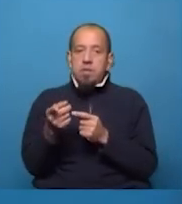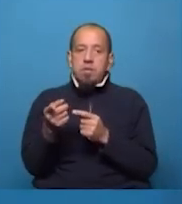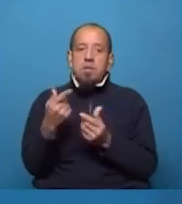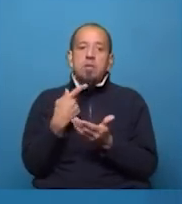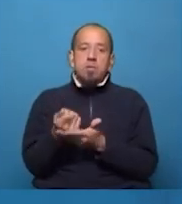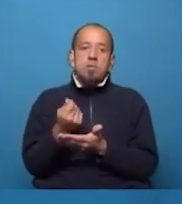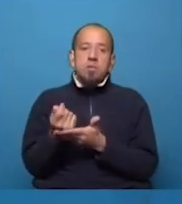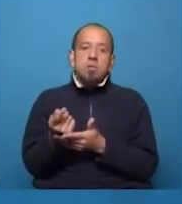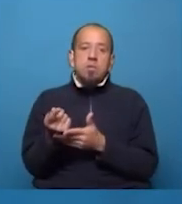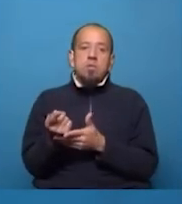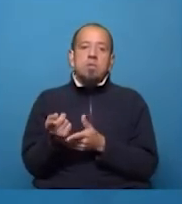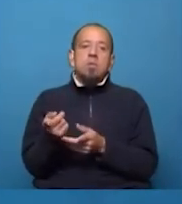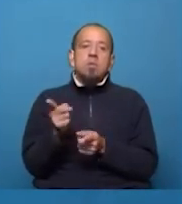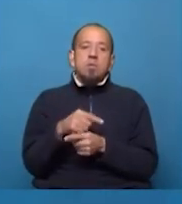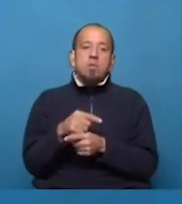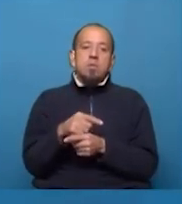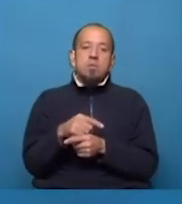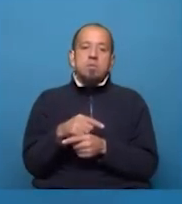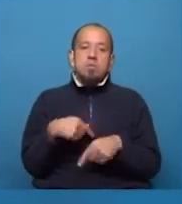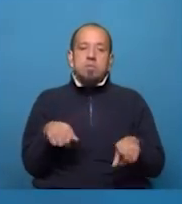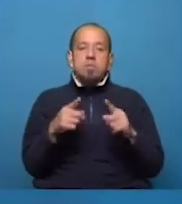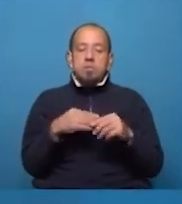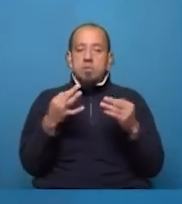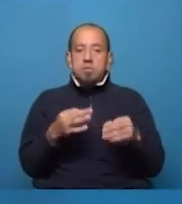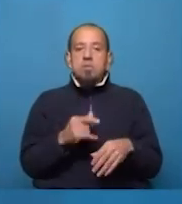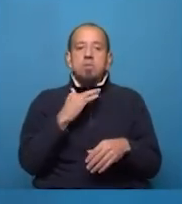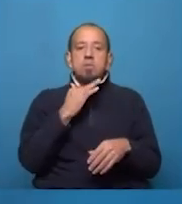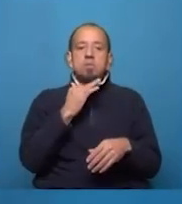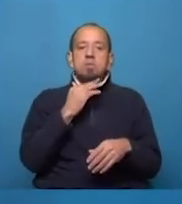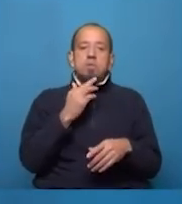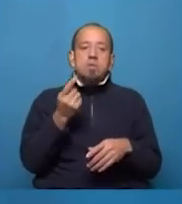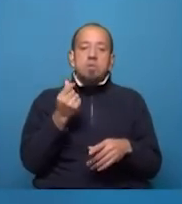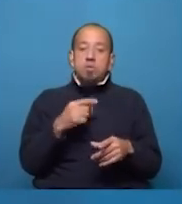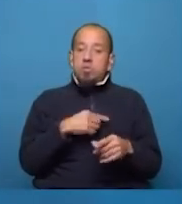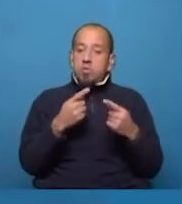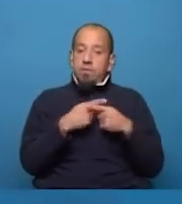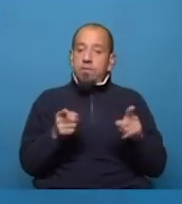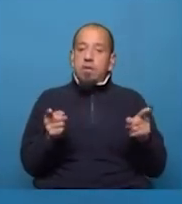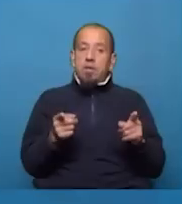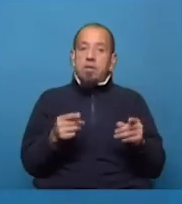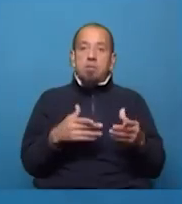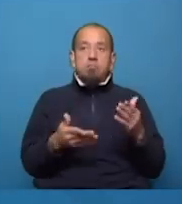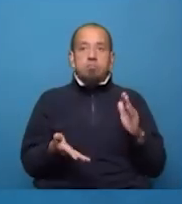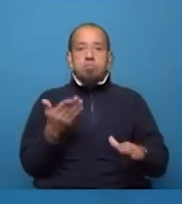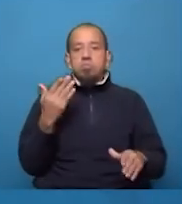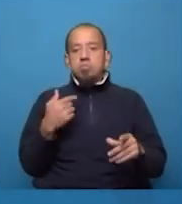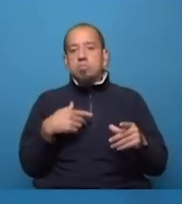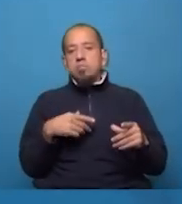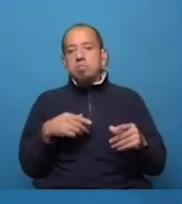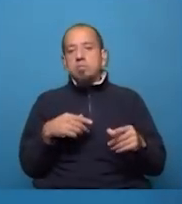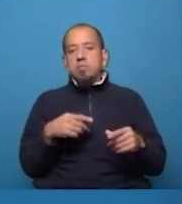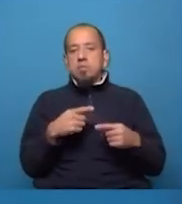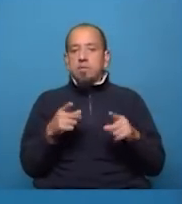astan y viven bien con las operaciones en serio de lavado que son otra cosa son otro volúmenes otros actores